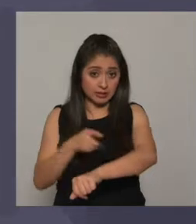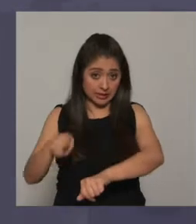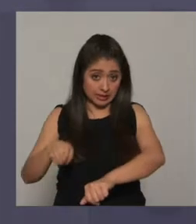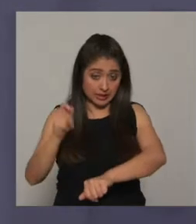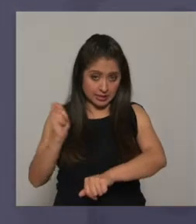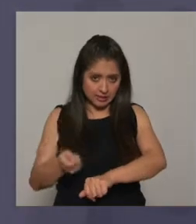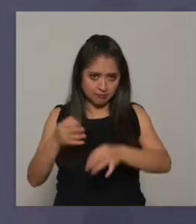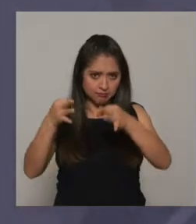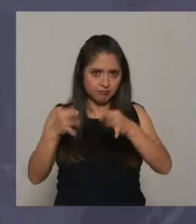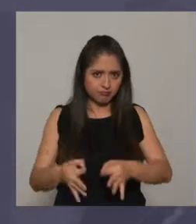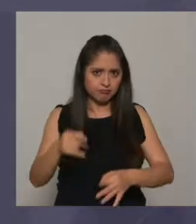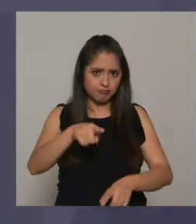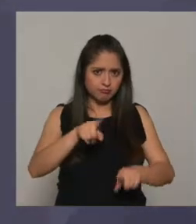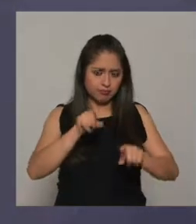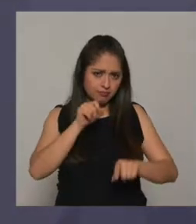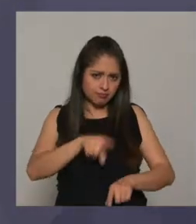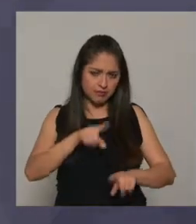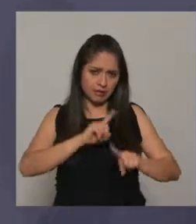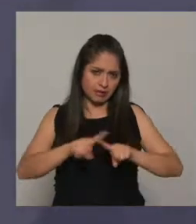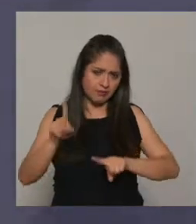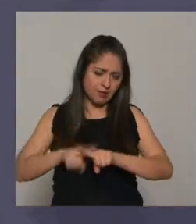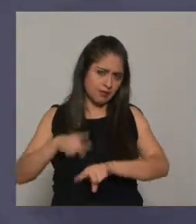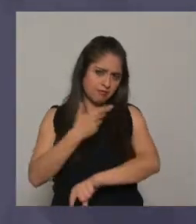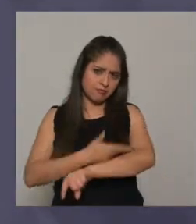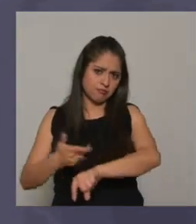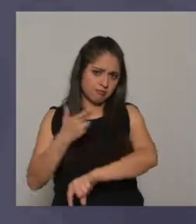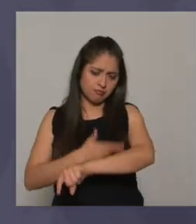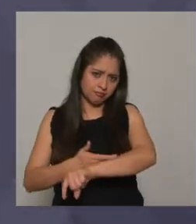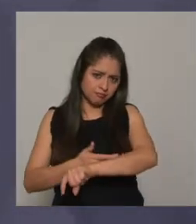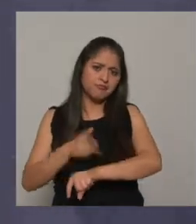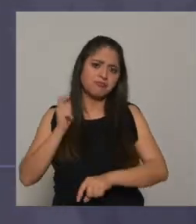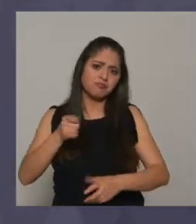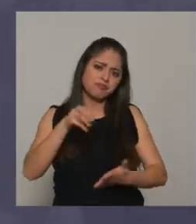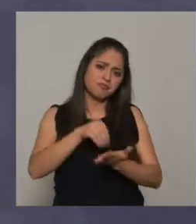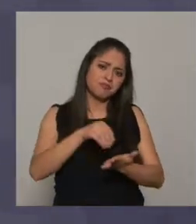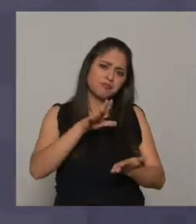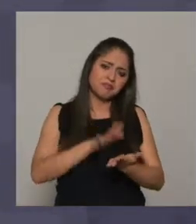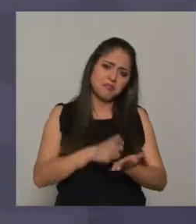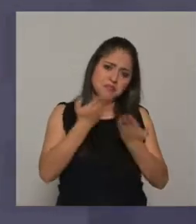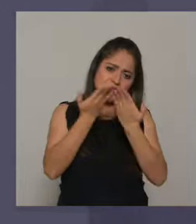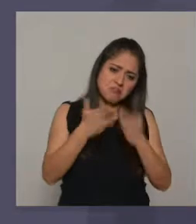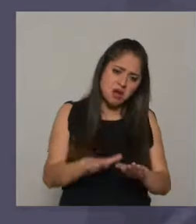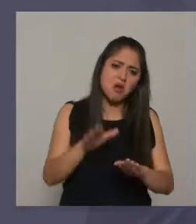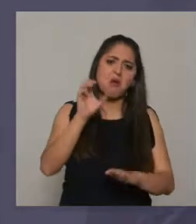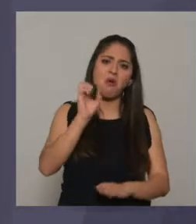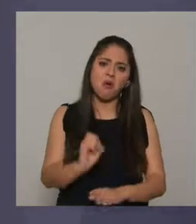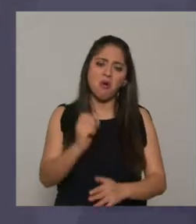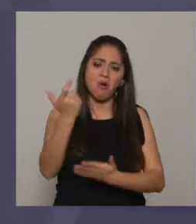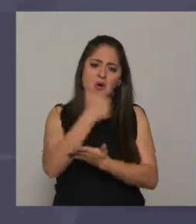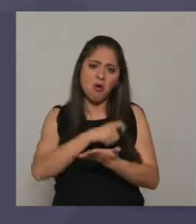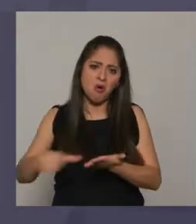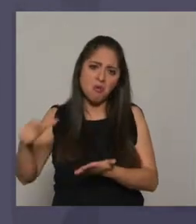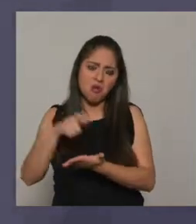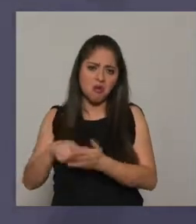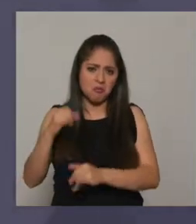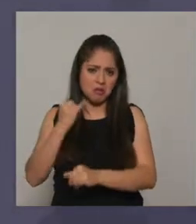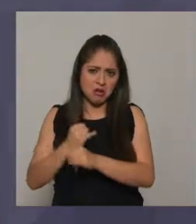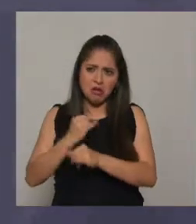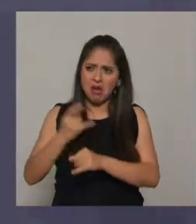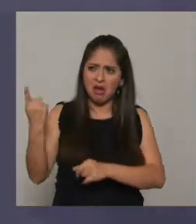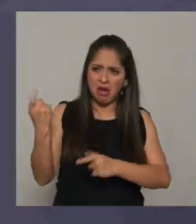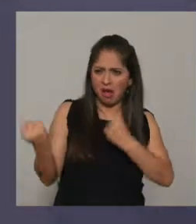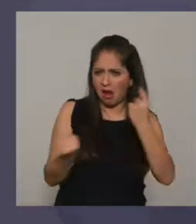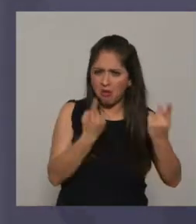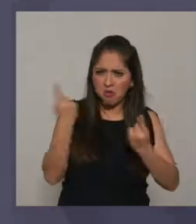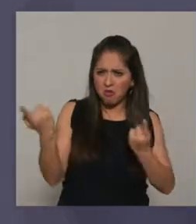generando certeza en esos mismos procedimientos. Es como los registros bancarios o las compras por internet, muchos no la utilizan porque encuentran un sesgo